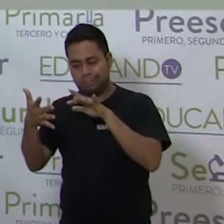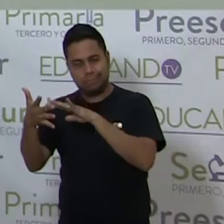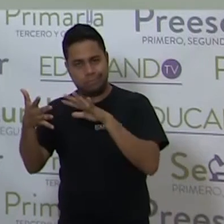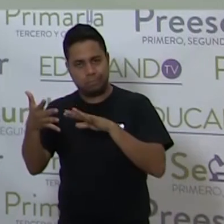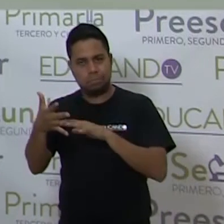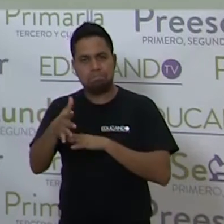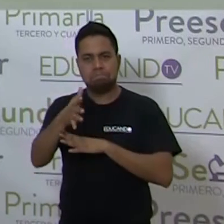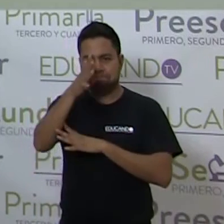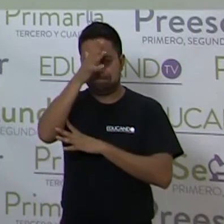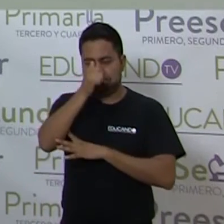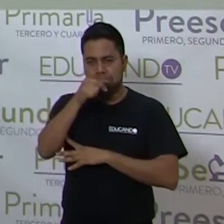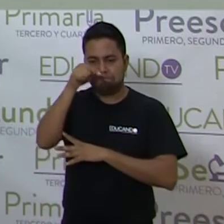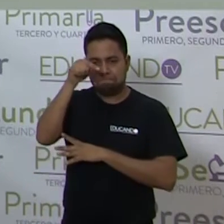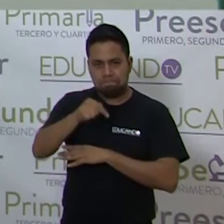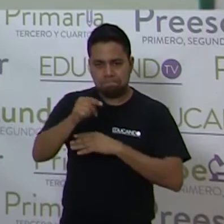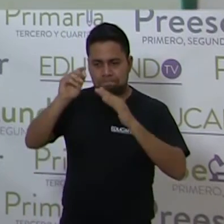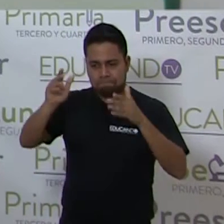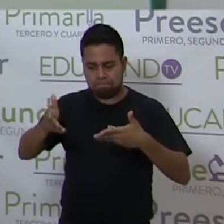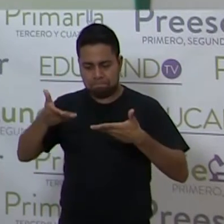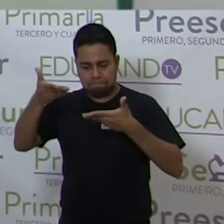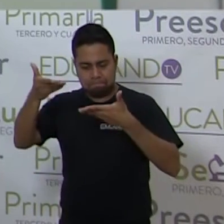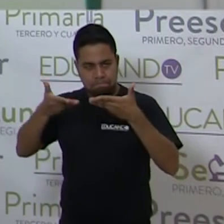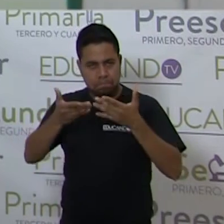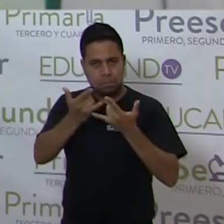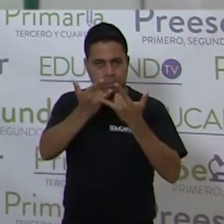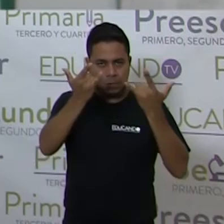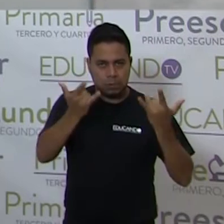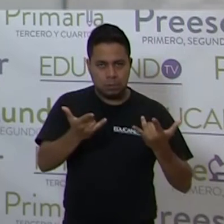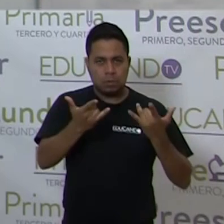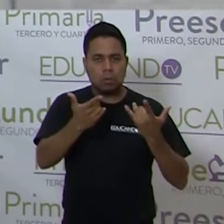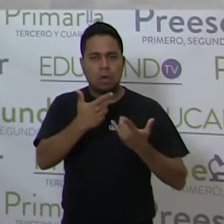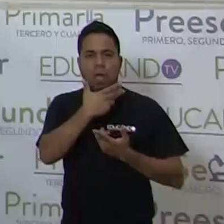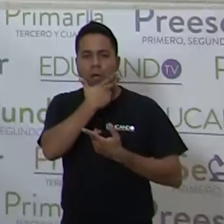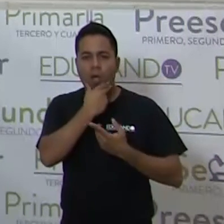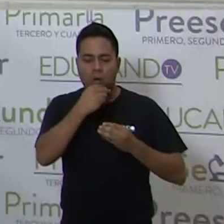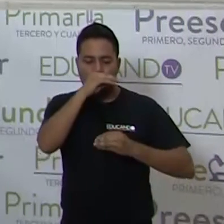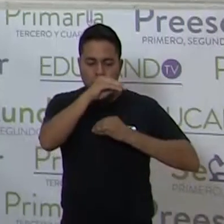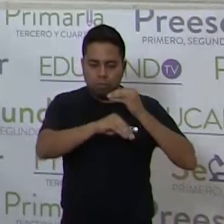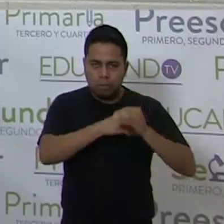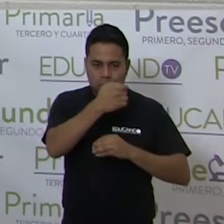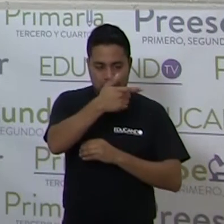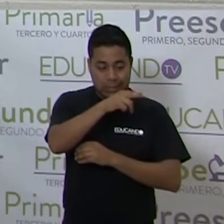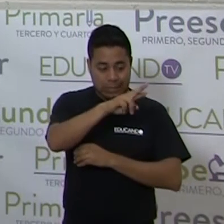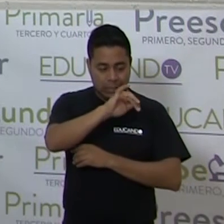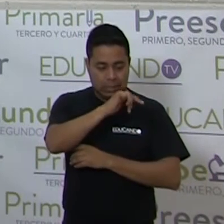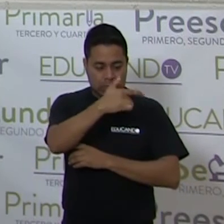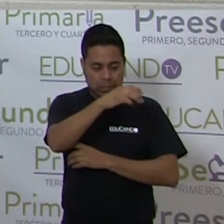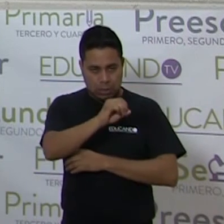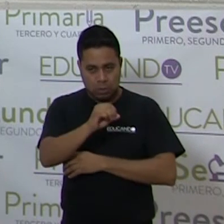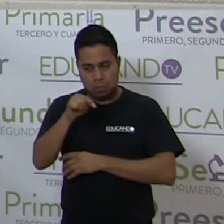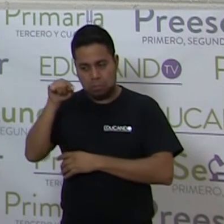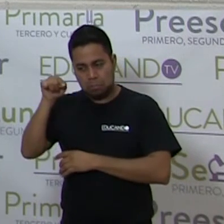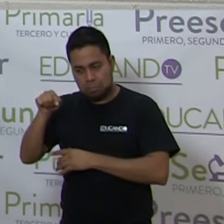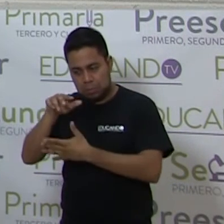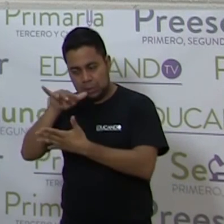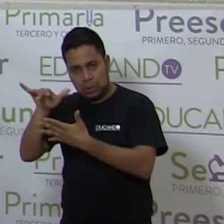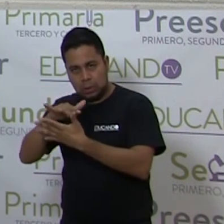donde estábamos comparando al mito de la creación del hombre griego y el mito de la creación del